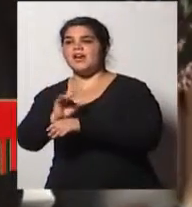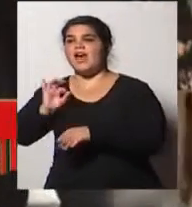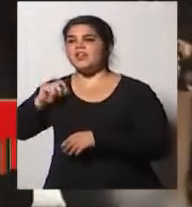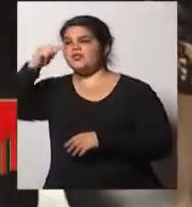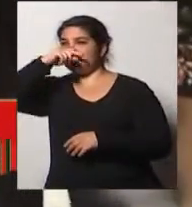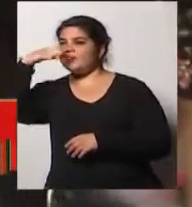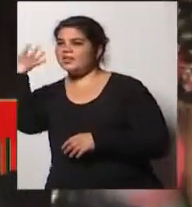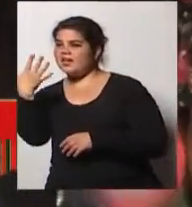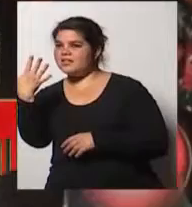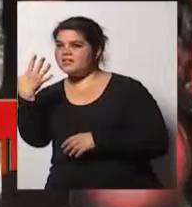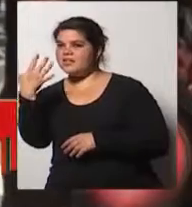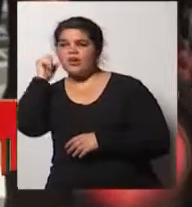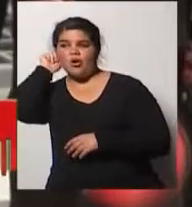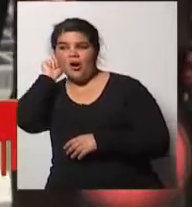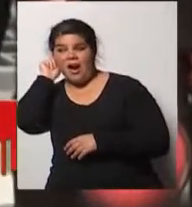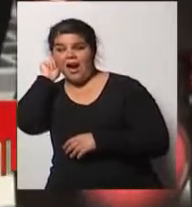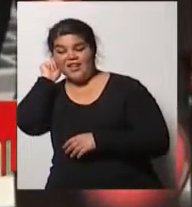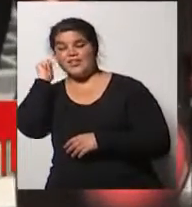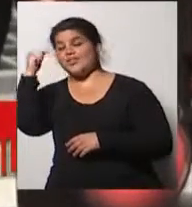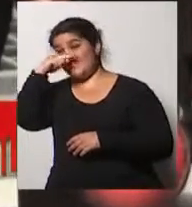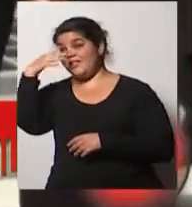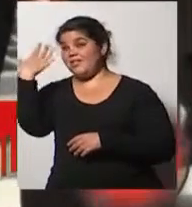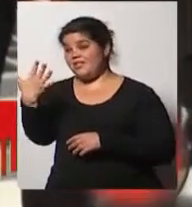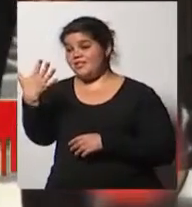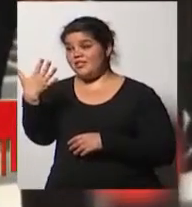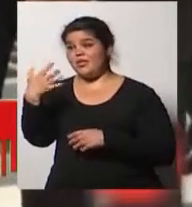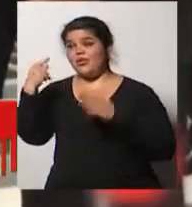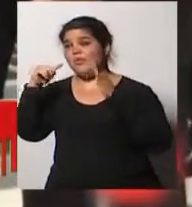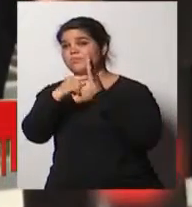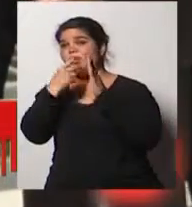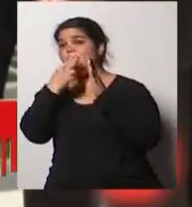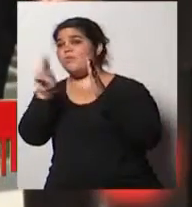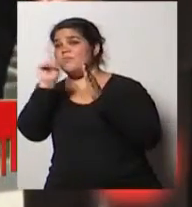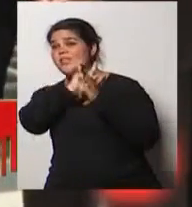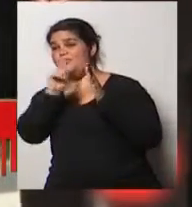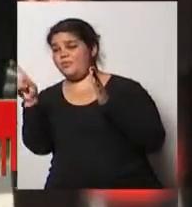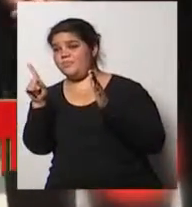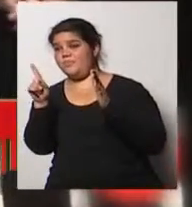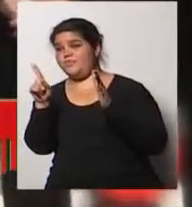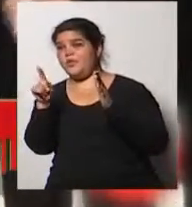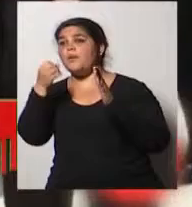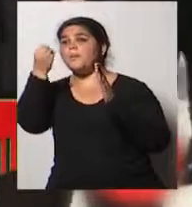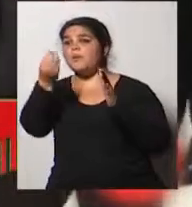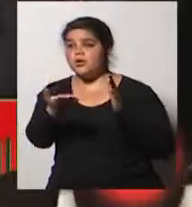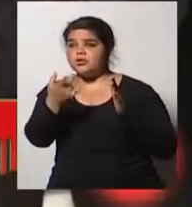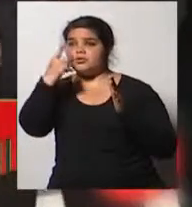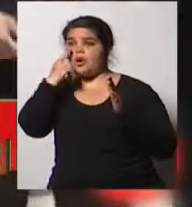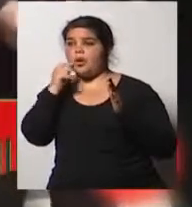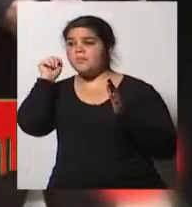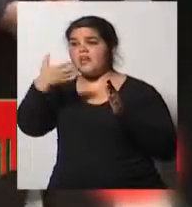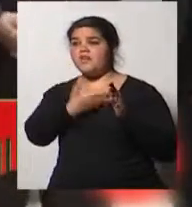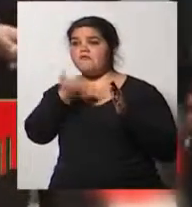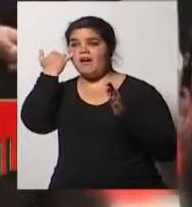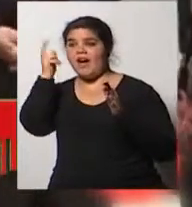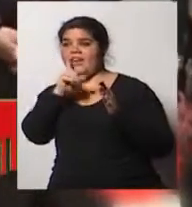quedó de alguna manera nulificado por una sentencia de la Corte. Es por eso que Fait, con la edad que tiene, ha podido continuar